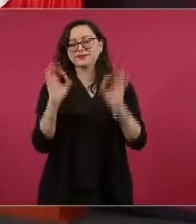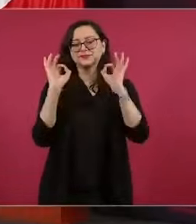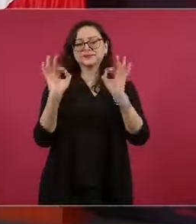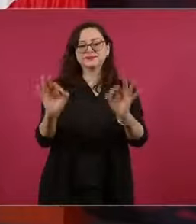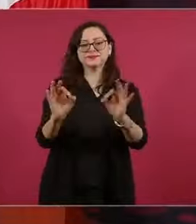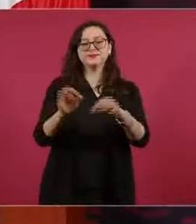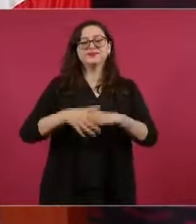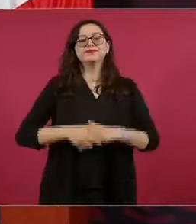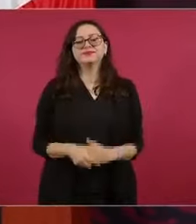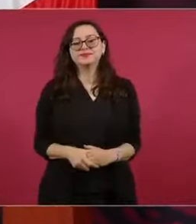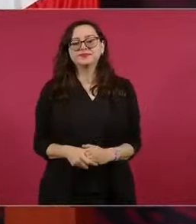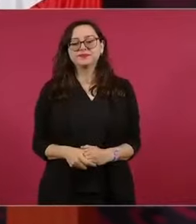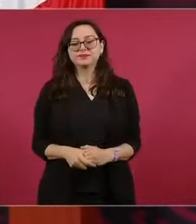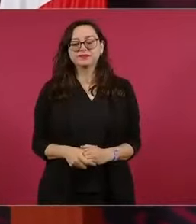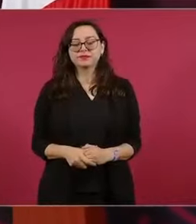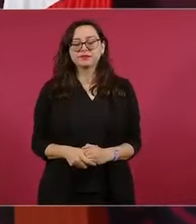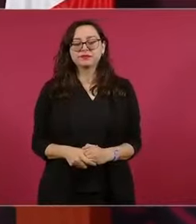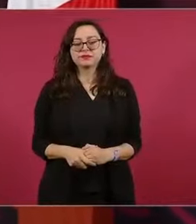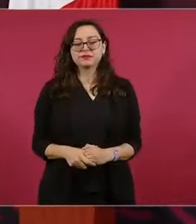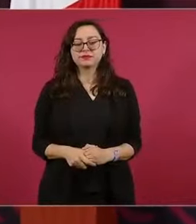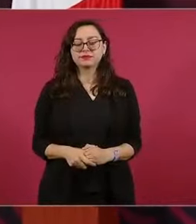vamos a,